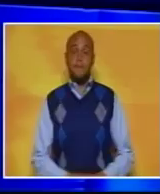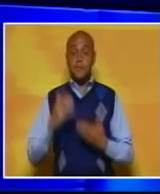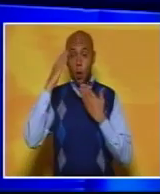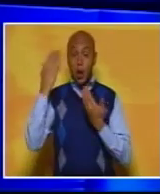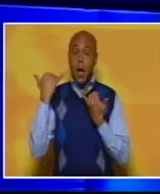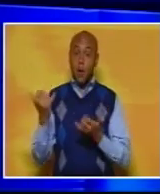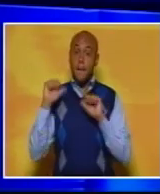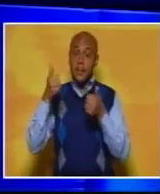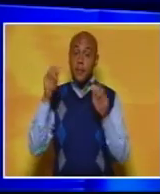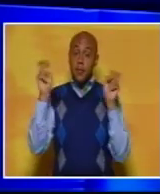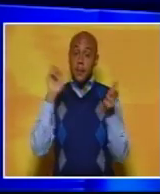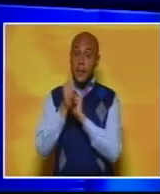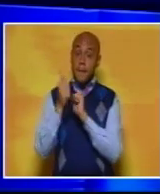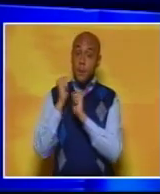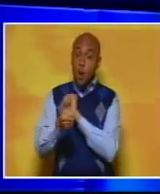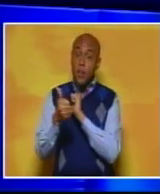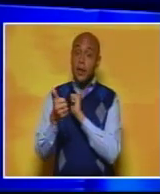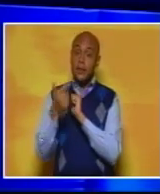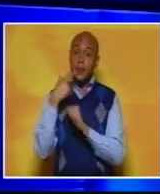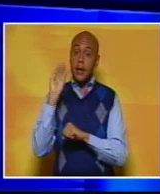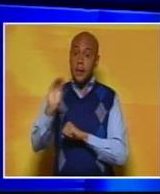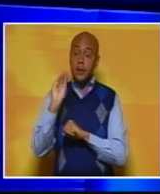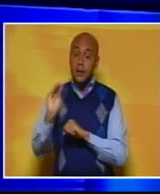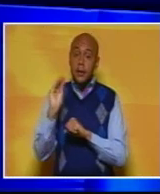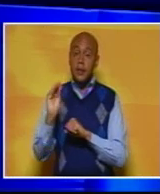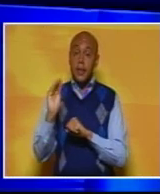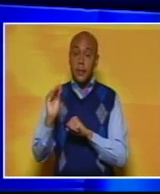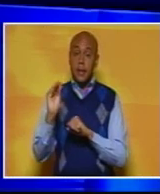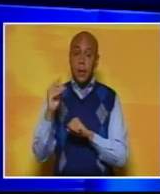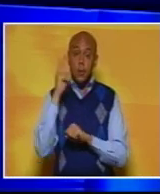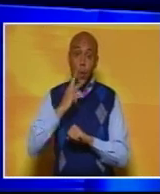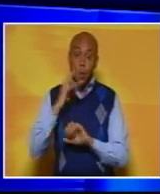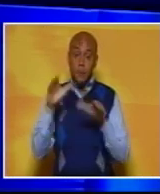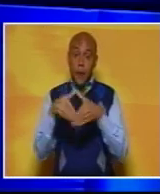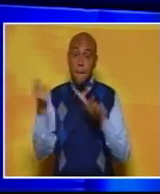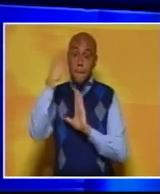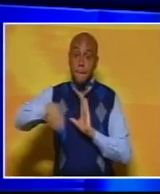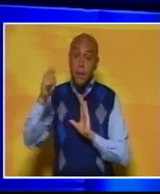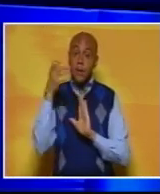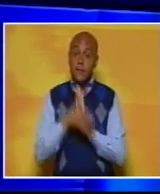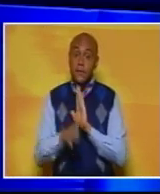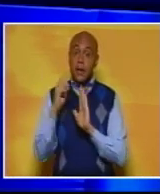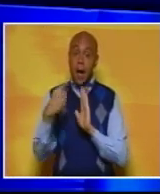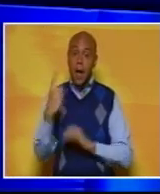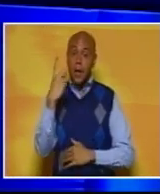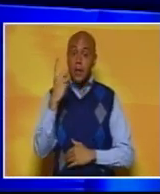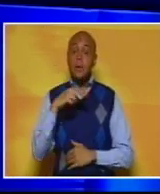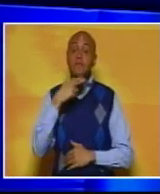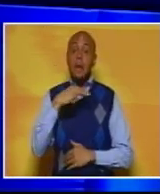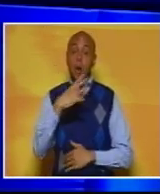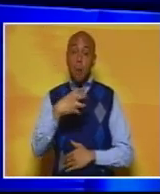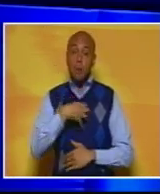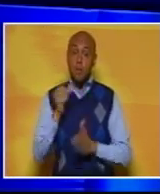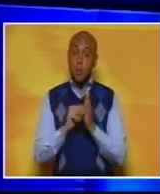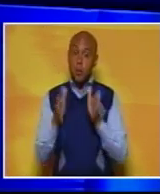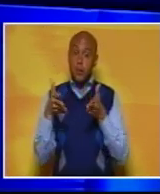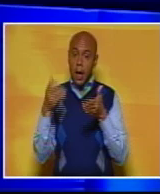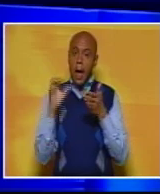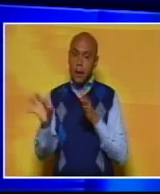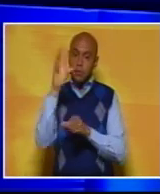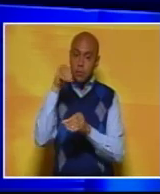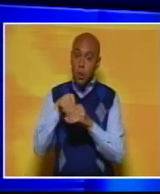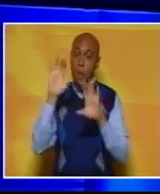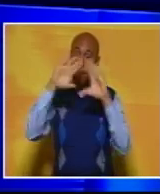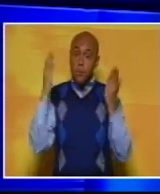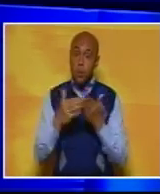Hola amigos, comenzamos los deportes con la selección venezolana sub-23 de béisbol que ganó bronce en el Campeonato Panamericano y aseguró su cupo en el